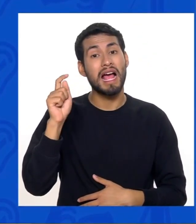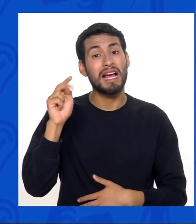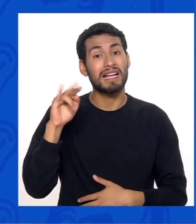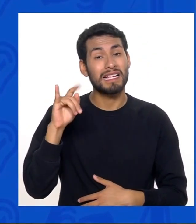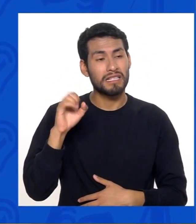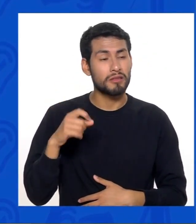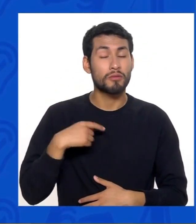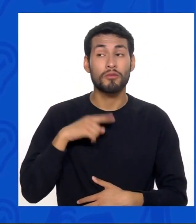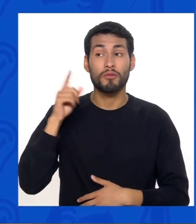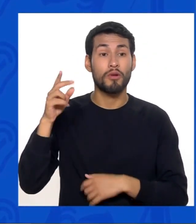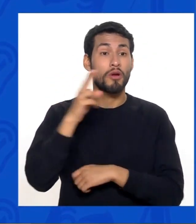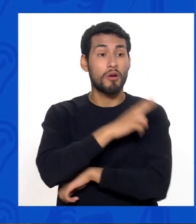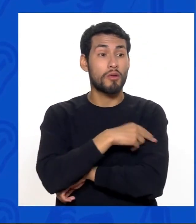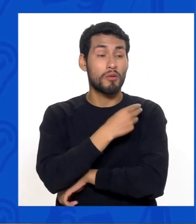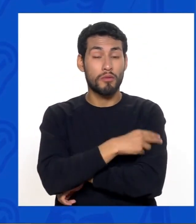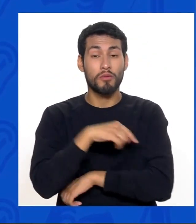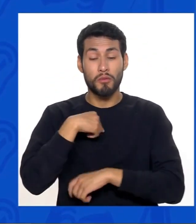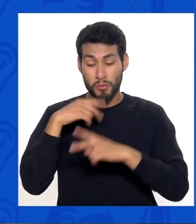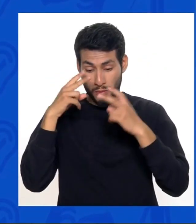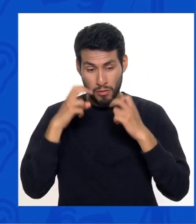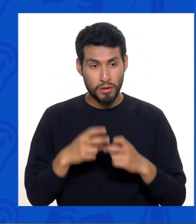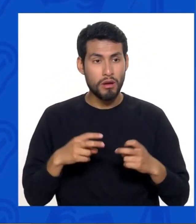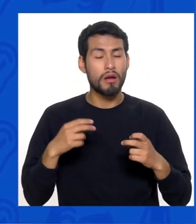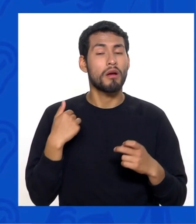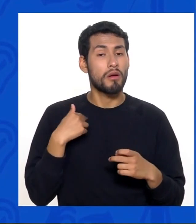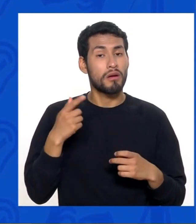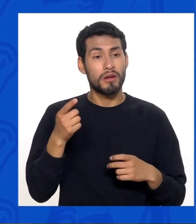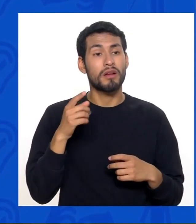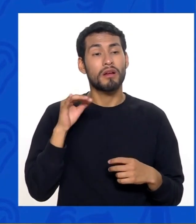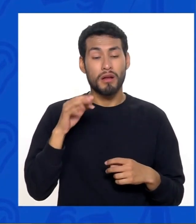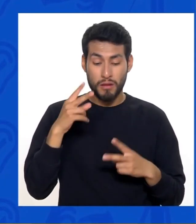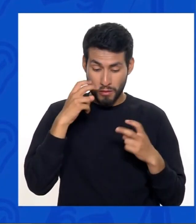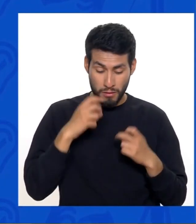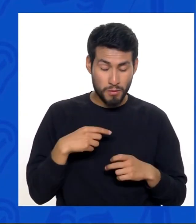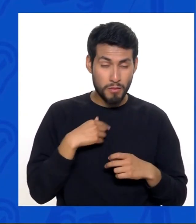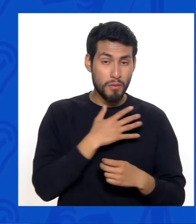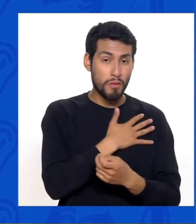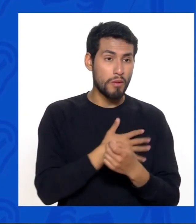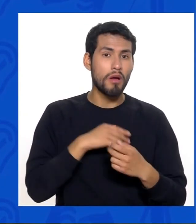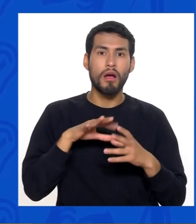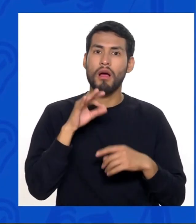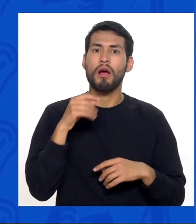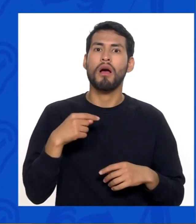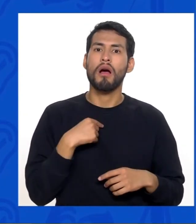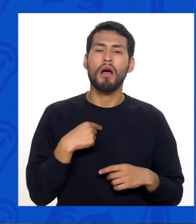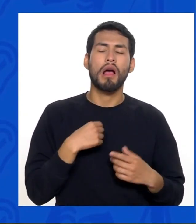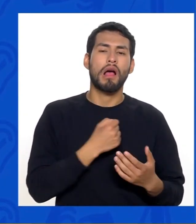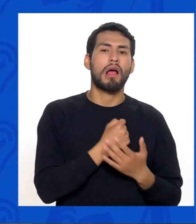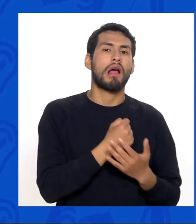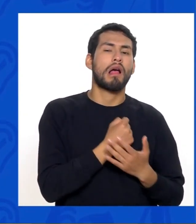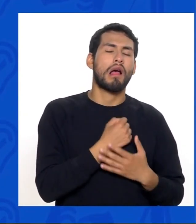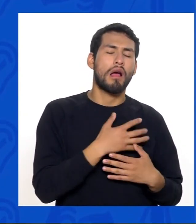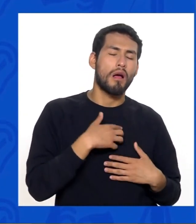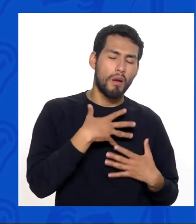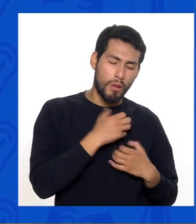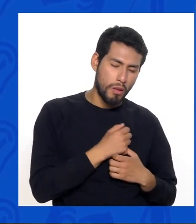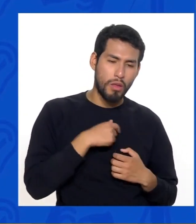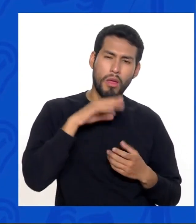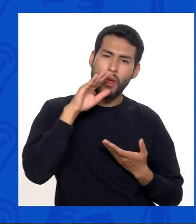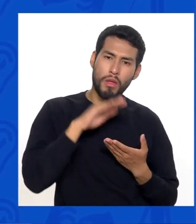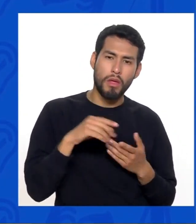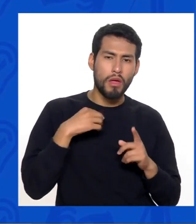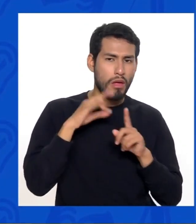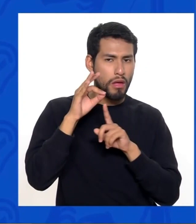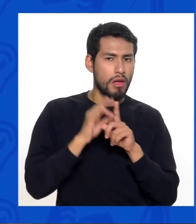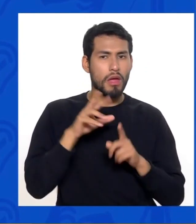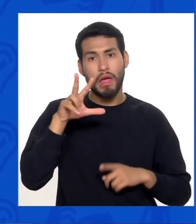de gastritis. Cuando fui al hospital, me hicieron las pruebas iniciales, que eran las vitales. Entonces salió que estaba con taquicardia, con presión